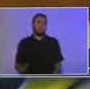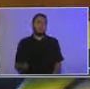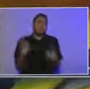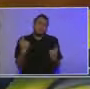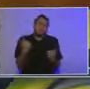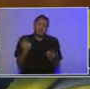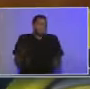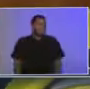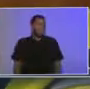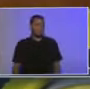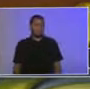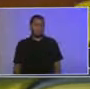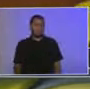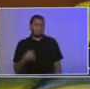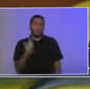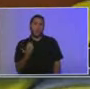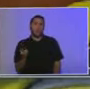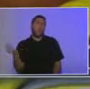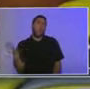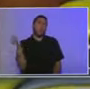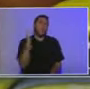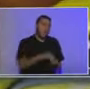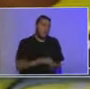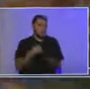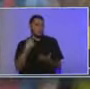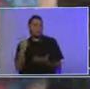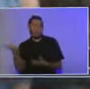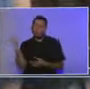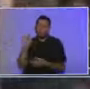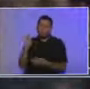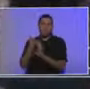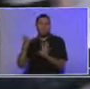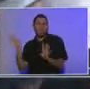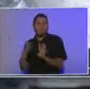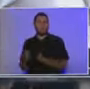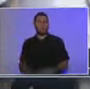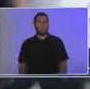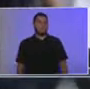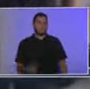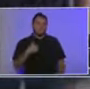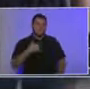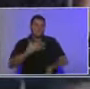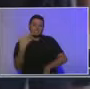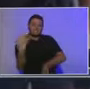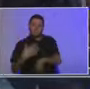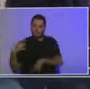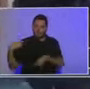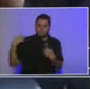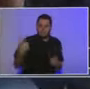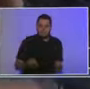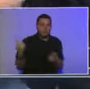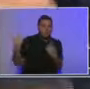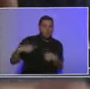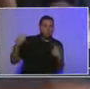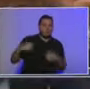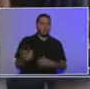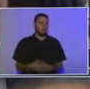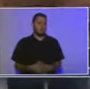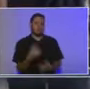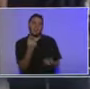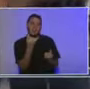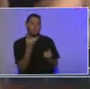porque si no tengo que volver a pasar por esto. Esta es la quinta vez que yo vengo. Lo único que tú tienes que hacer es abrir